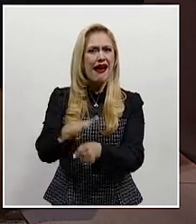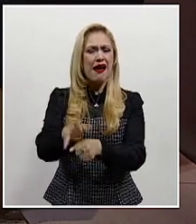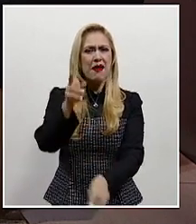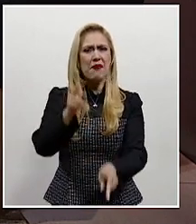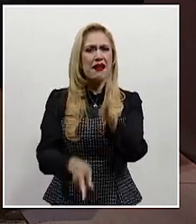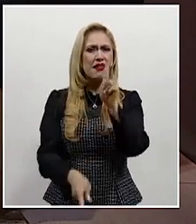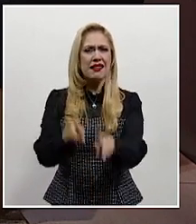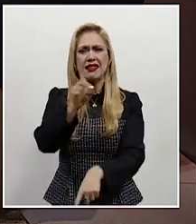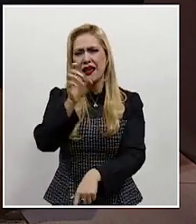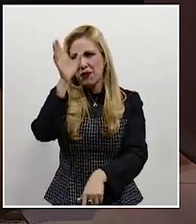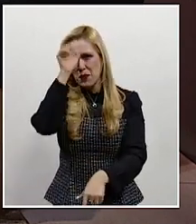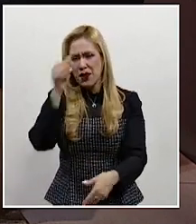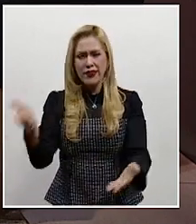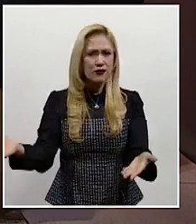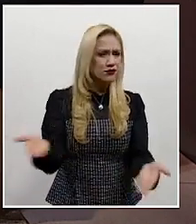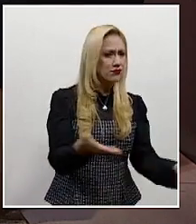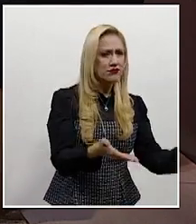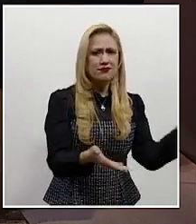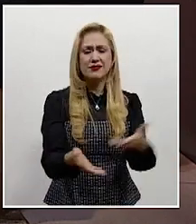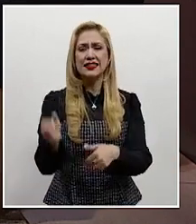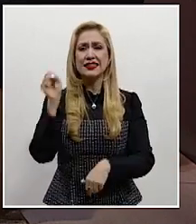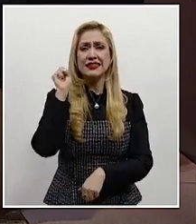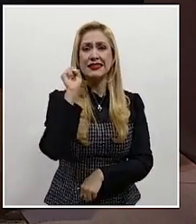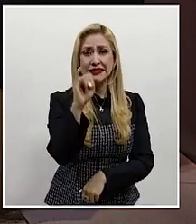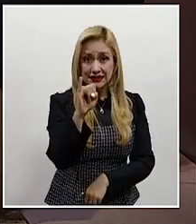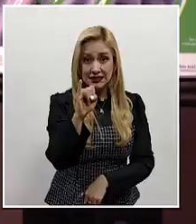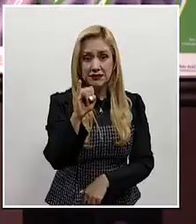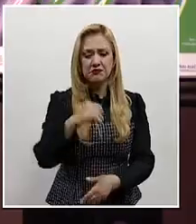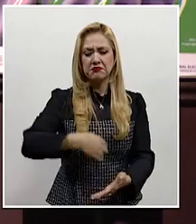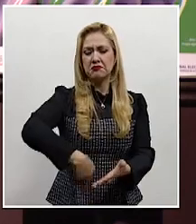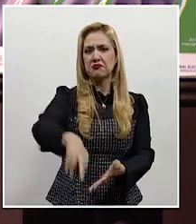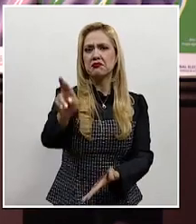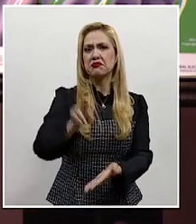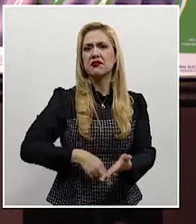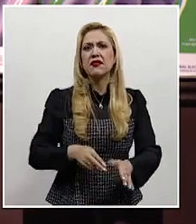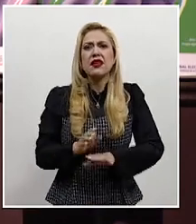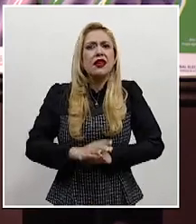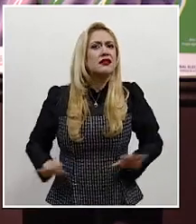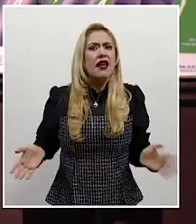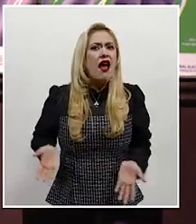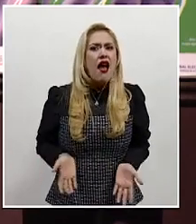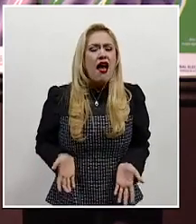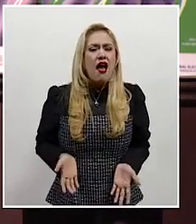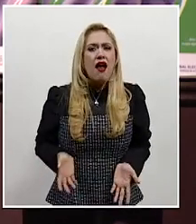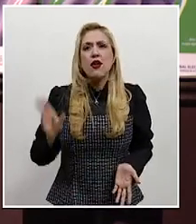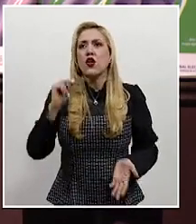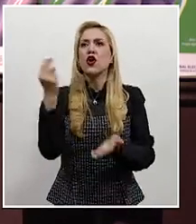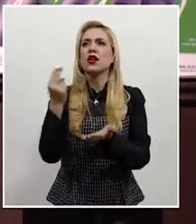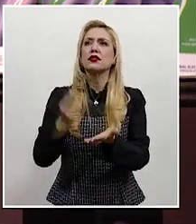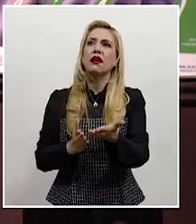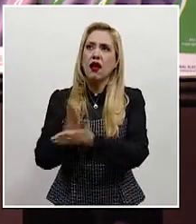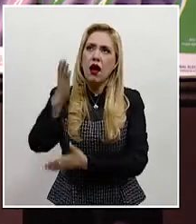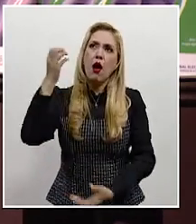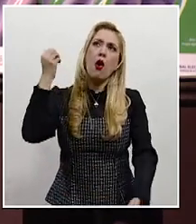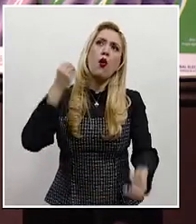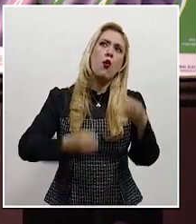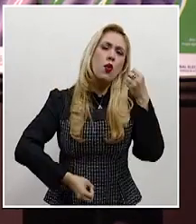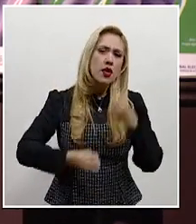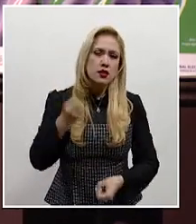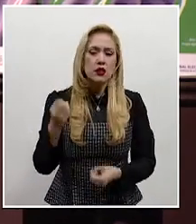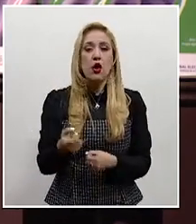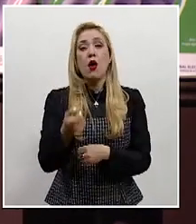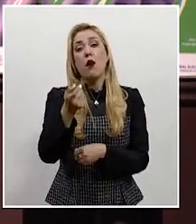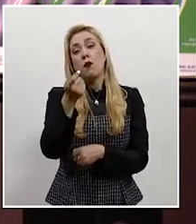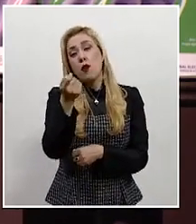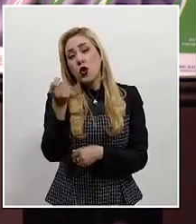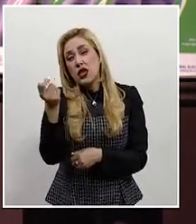Si las partes se ponen de acuerdo y llegan a un acuerdo, no tienen que irse a juicio. Y son muy pocos los que llegan